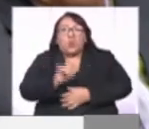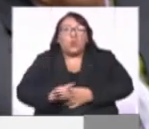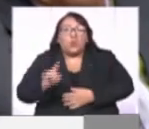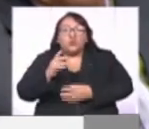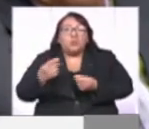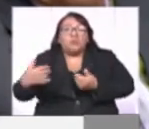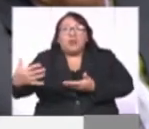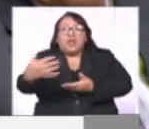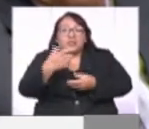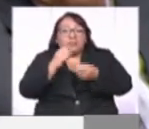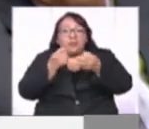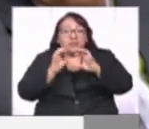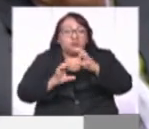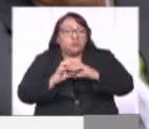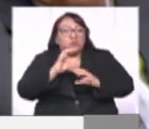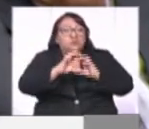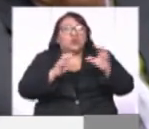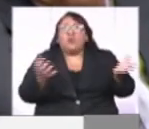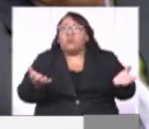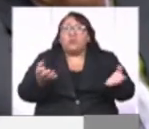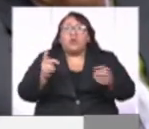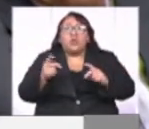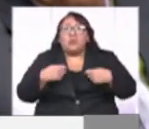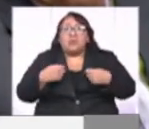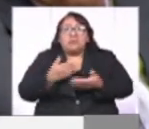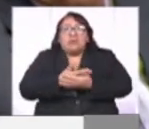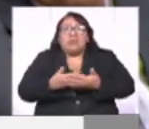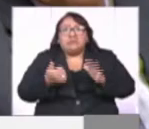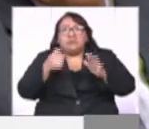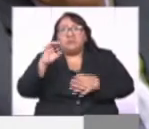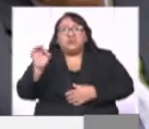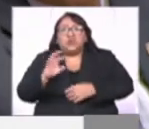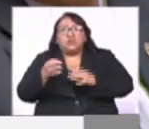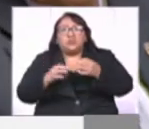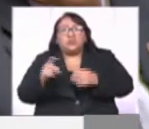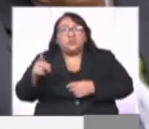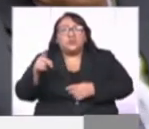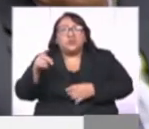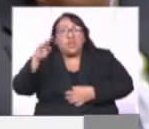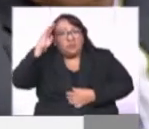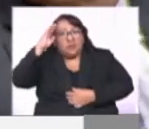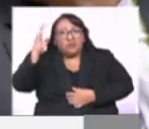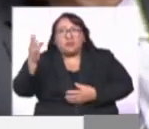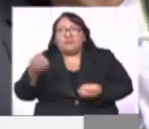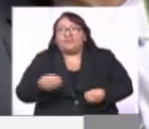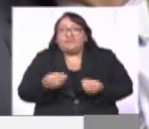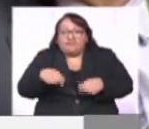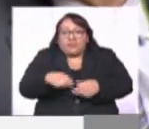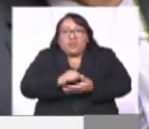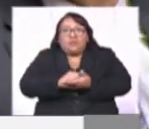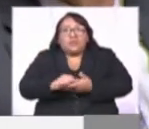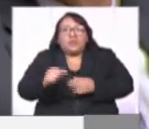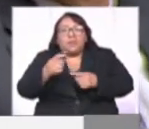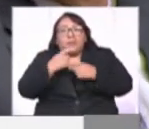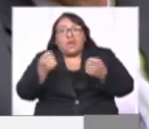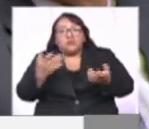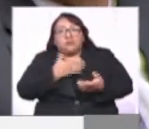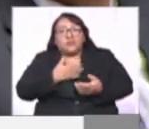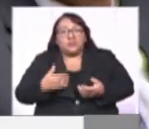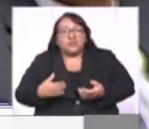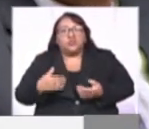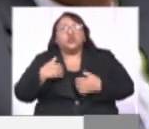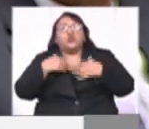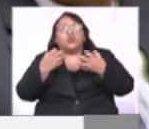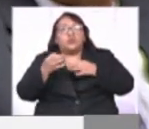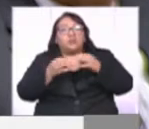recursos presupuestarios. Ayer se decía que no habían gastado ni siquiera el 6% de su presupuesto. Ya estamos en el mes de marzo, presidente. Y yo